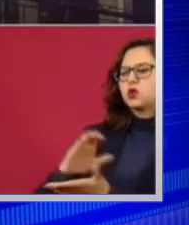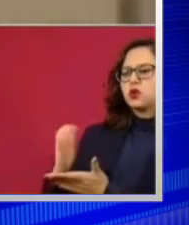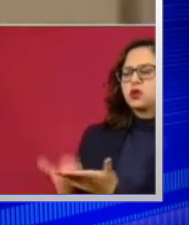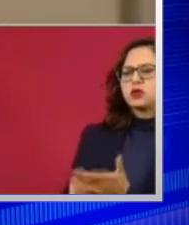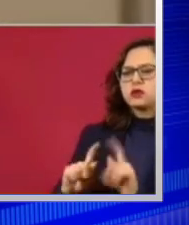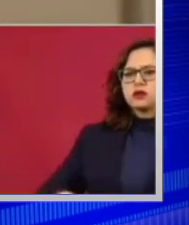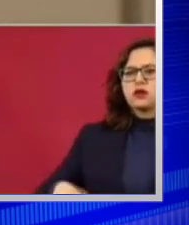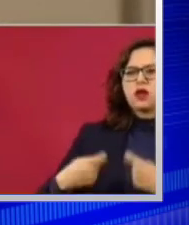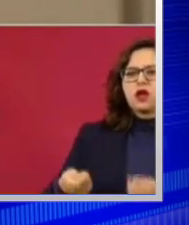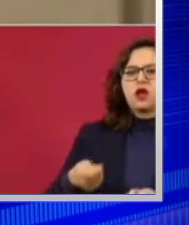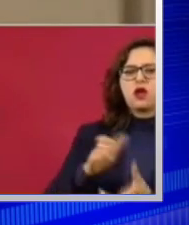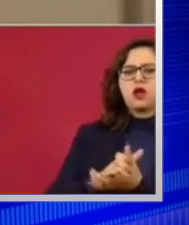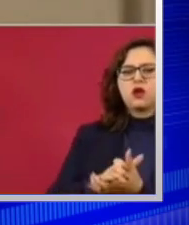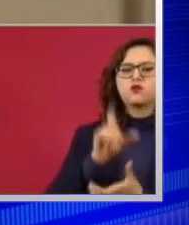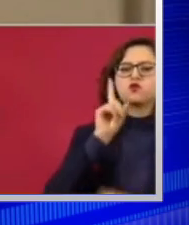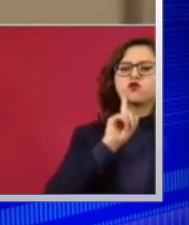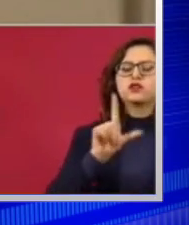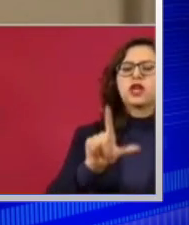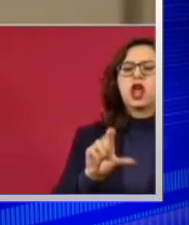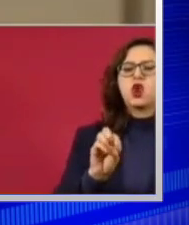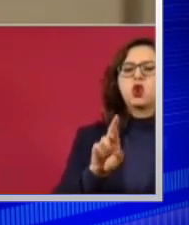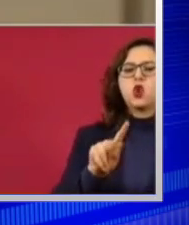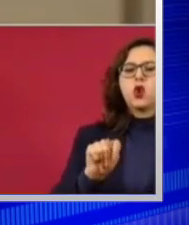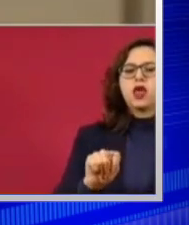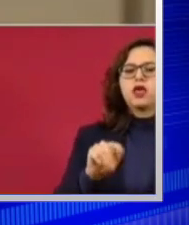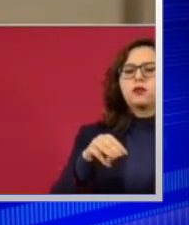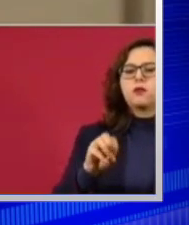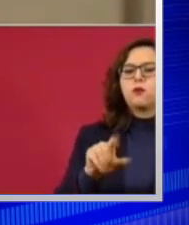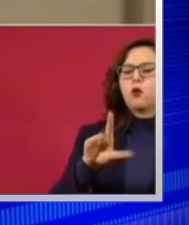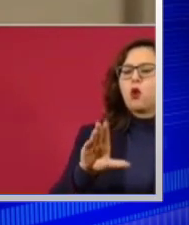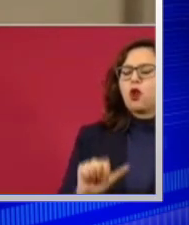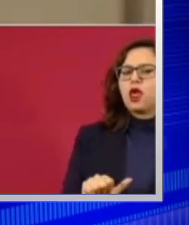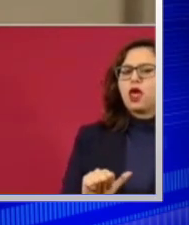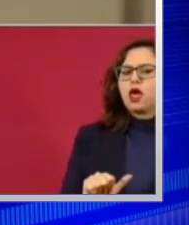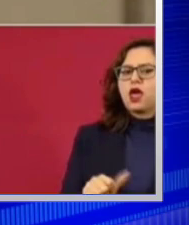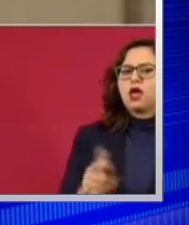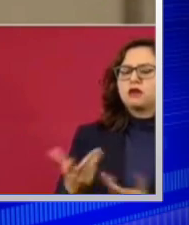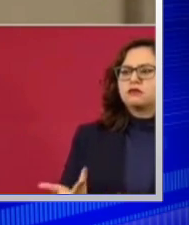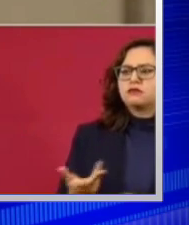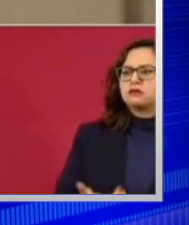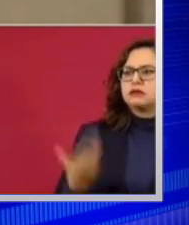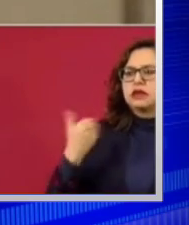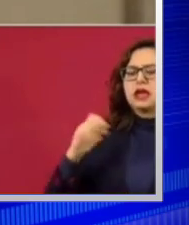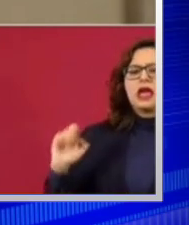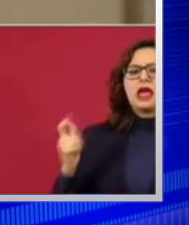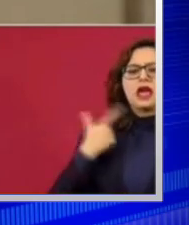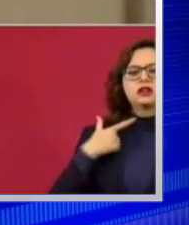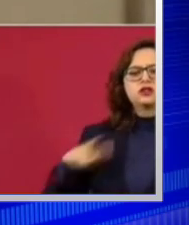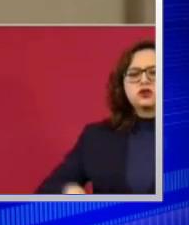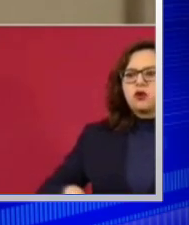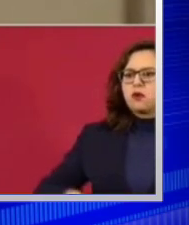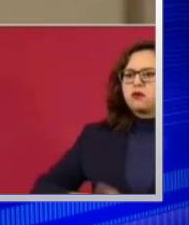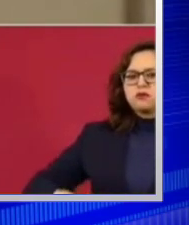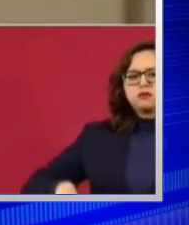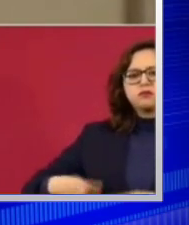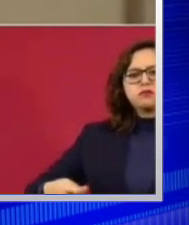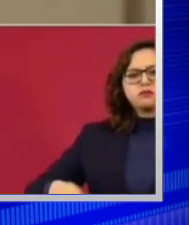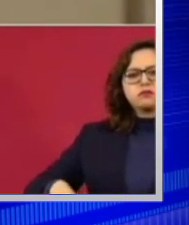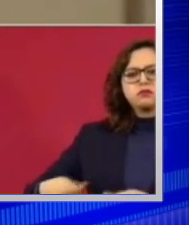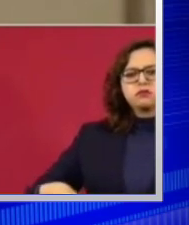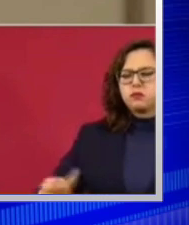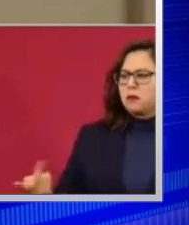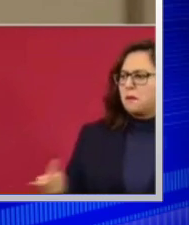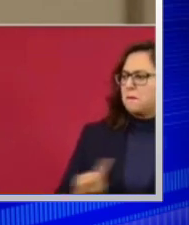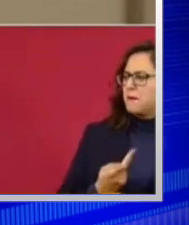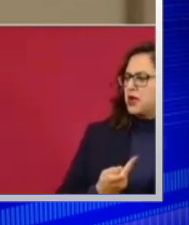esposa de loret de mola que son 498 millones de pesos el sexenio pasado si nos puede informar como